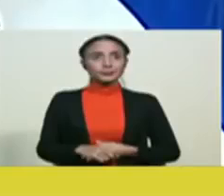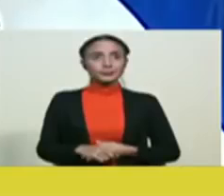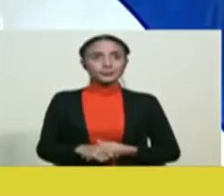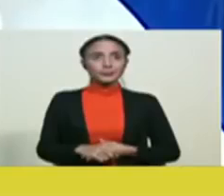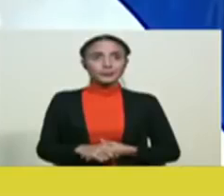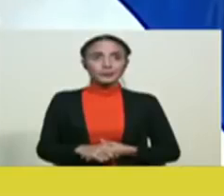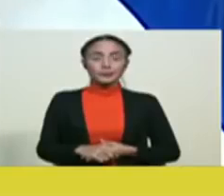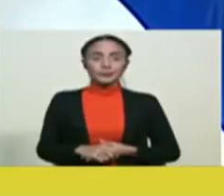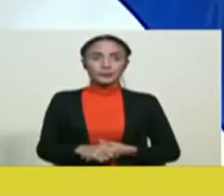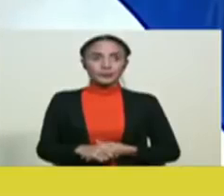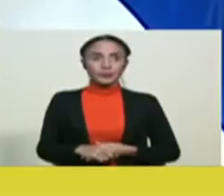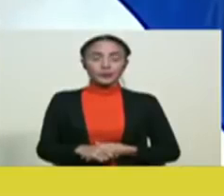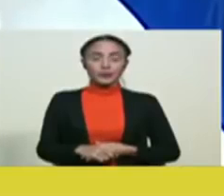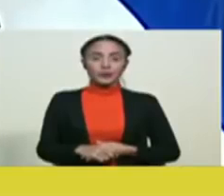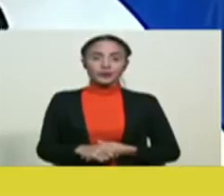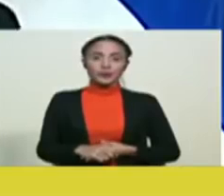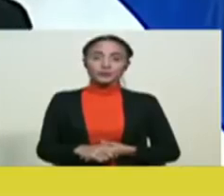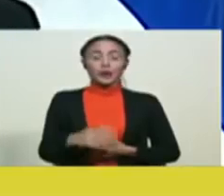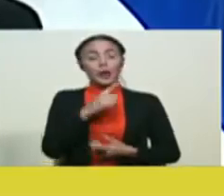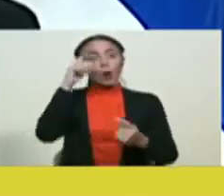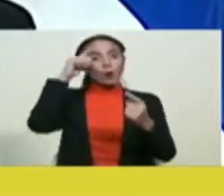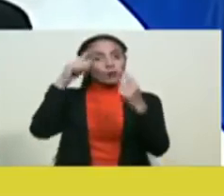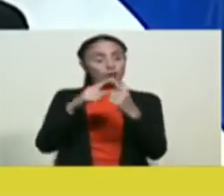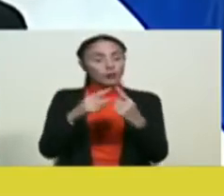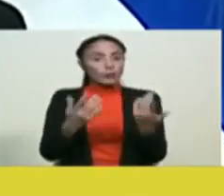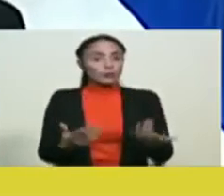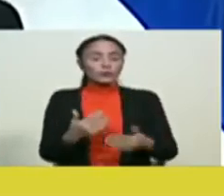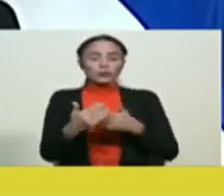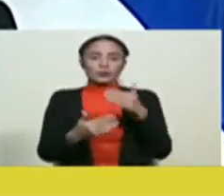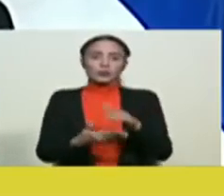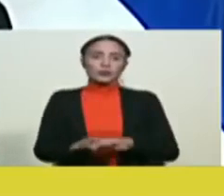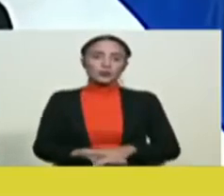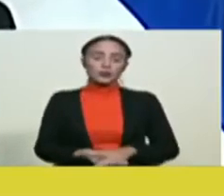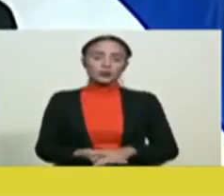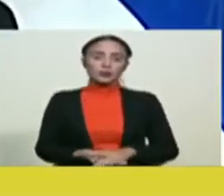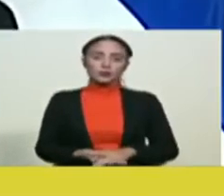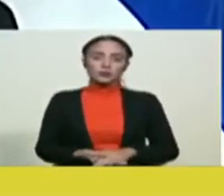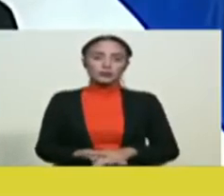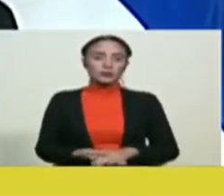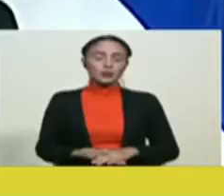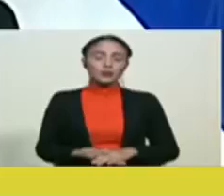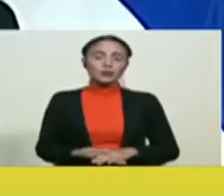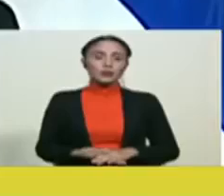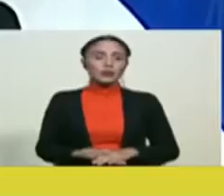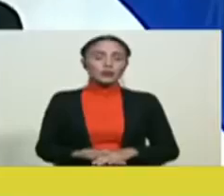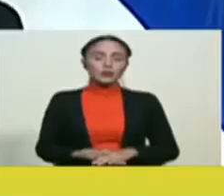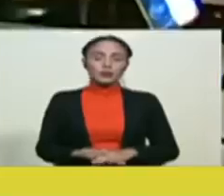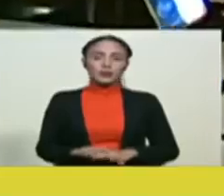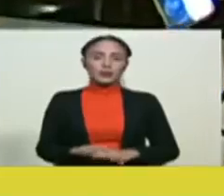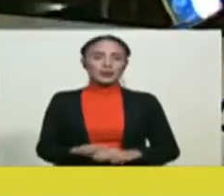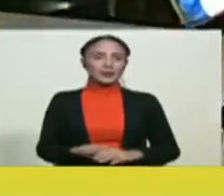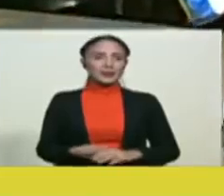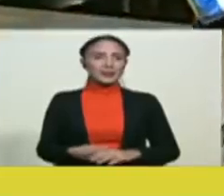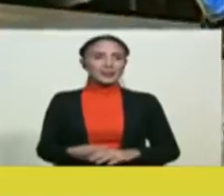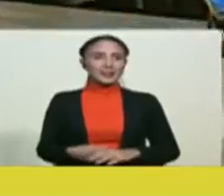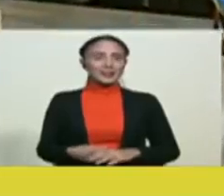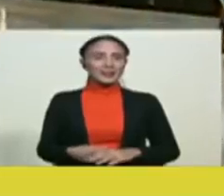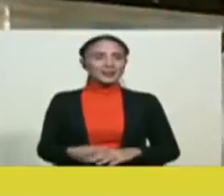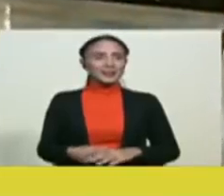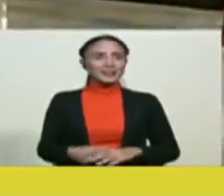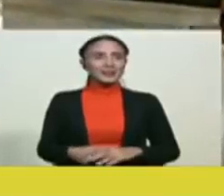sabemos que el tema pendiente de la tarea pendiente de nuestras revoluciones de independencia de este